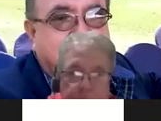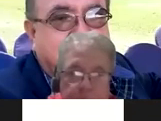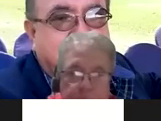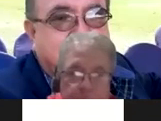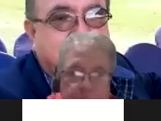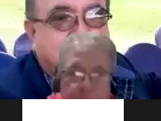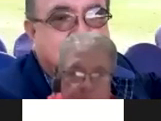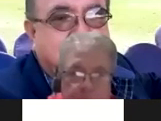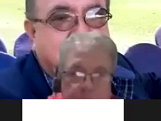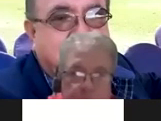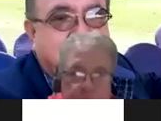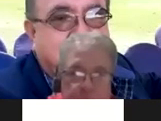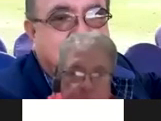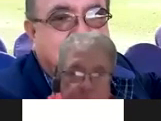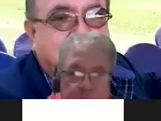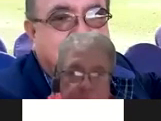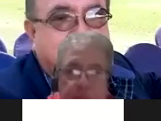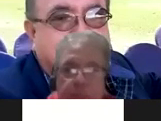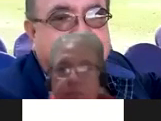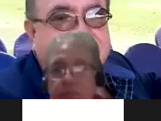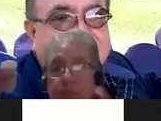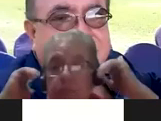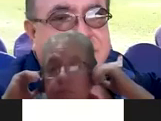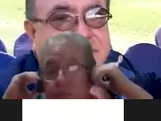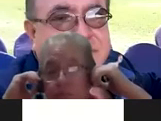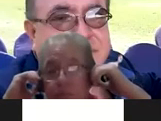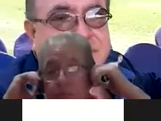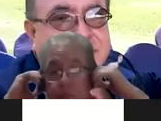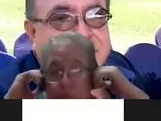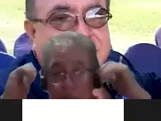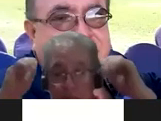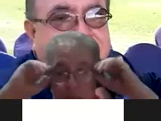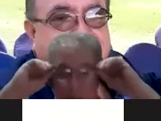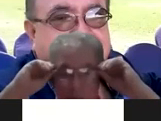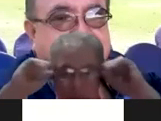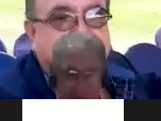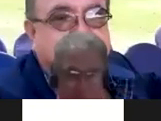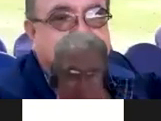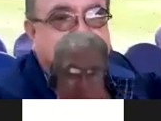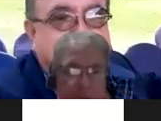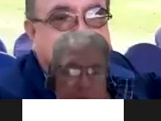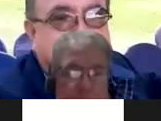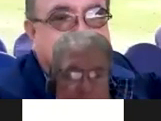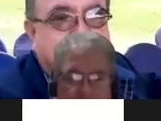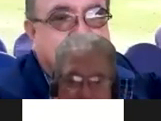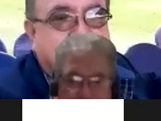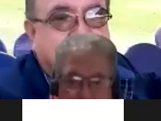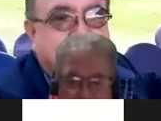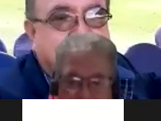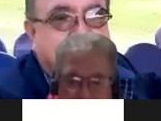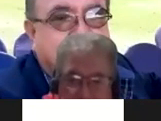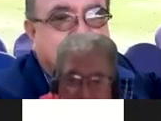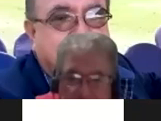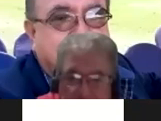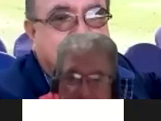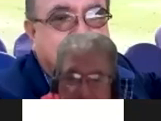Lo que pasa es que es la actitud. Ve, si tú lo tomas, digamos, ve, por ejemplo,